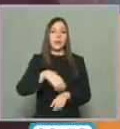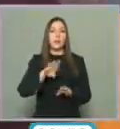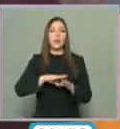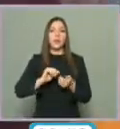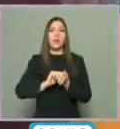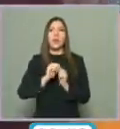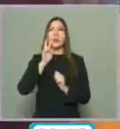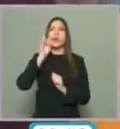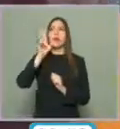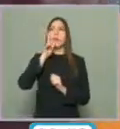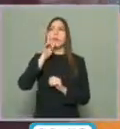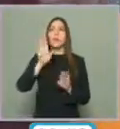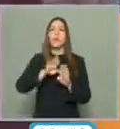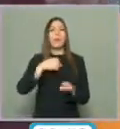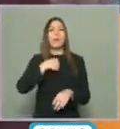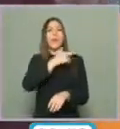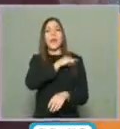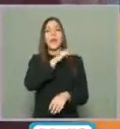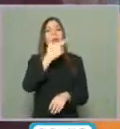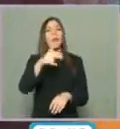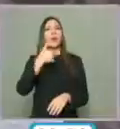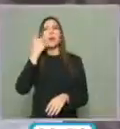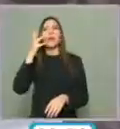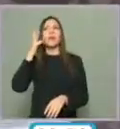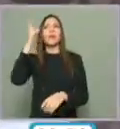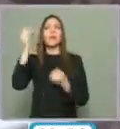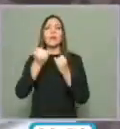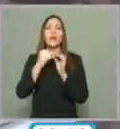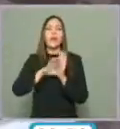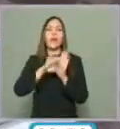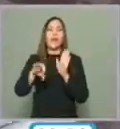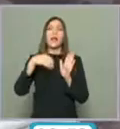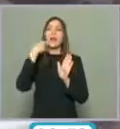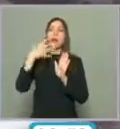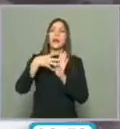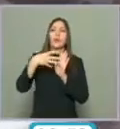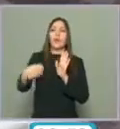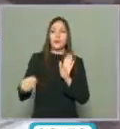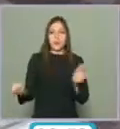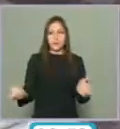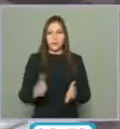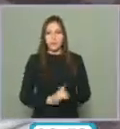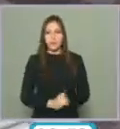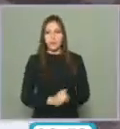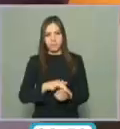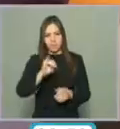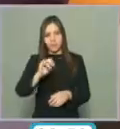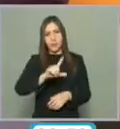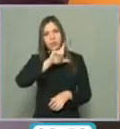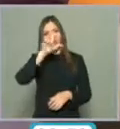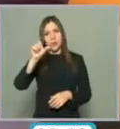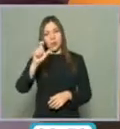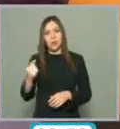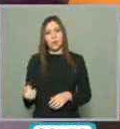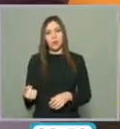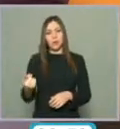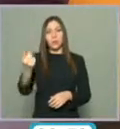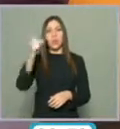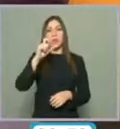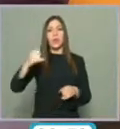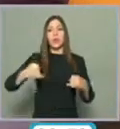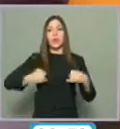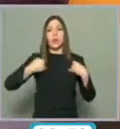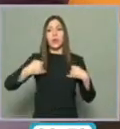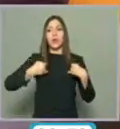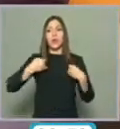héroe, ¿no? El ejemplo a seguir. Idealmente tendría que suceder eso, pero además en otro momento podemos hablar de la adolescencia, cuando este héroe se cae